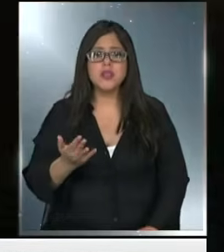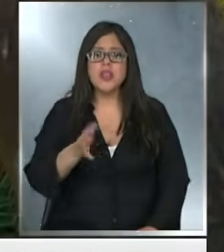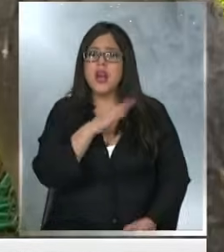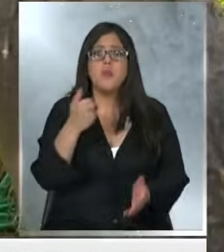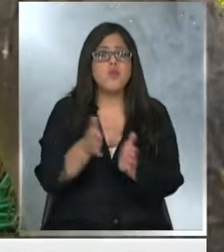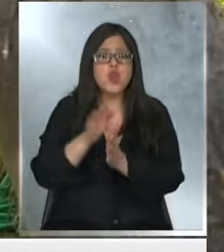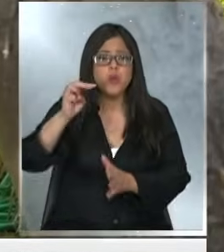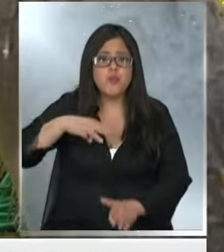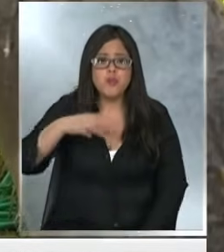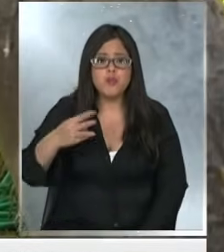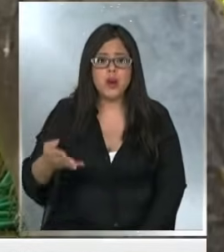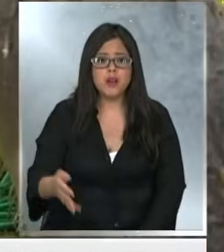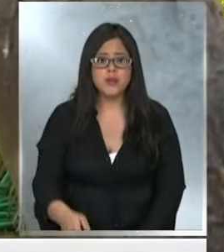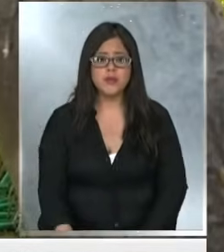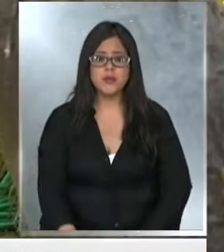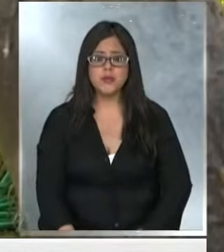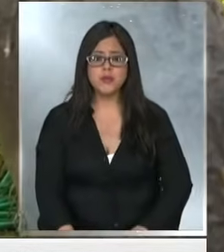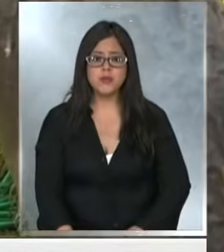mamá.